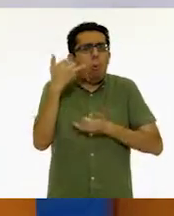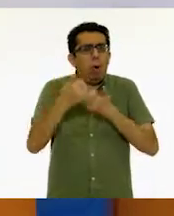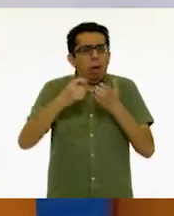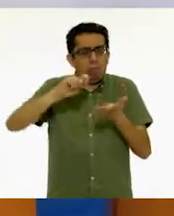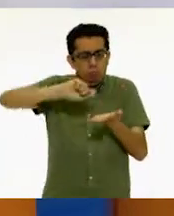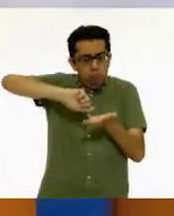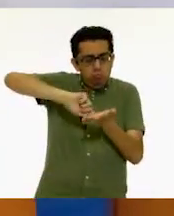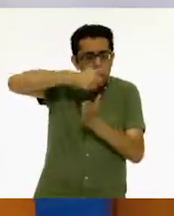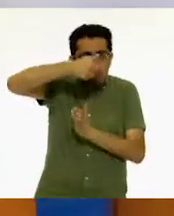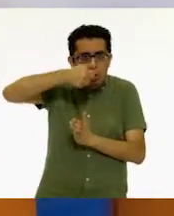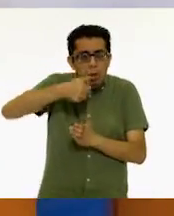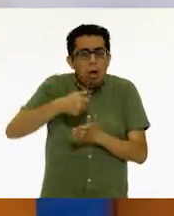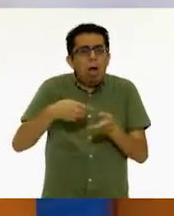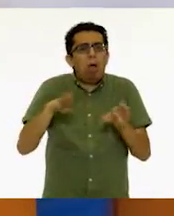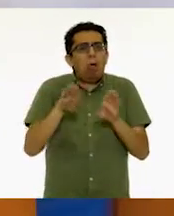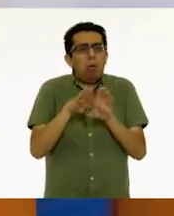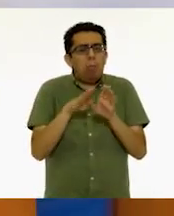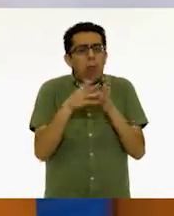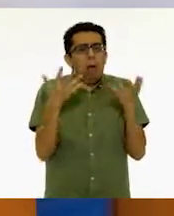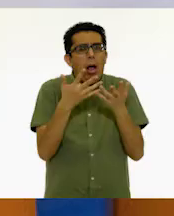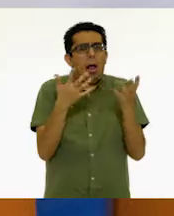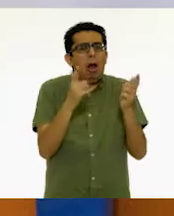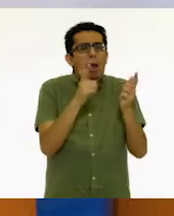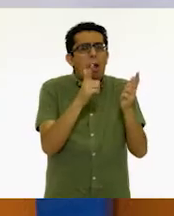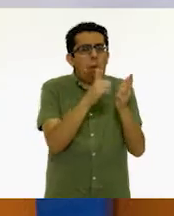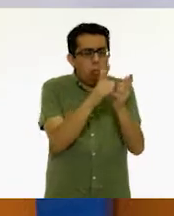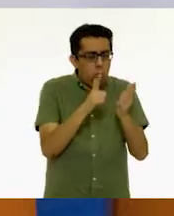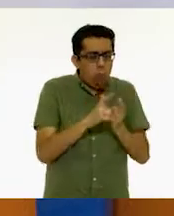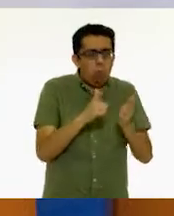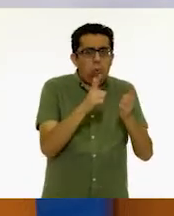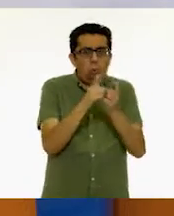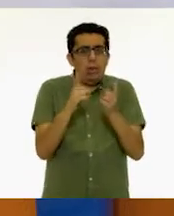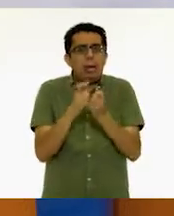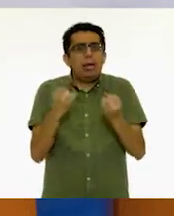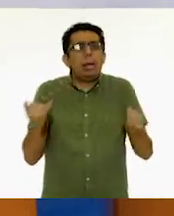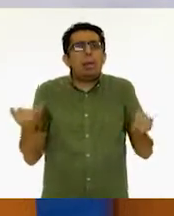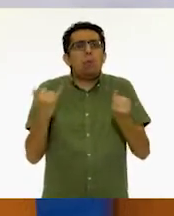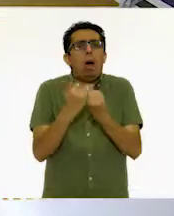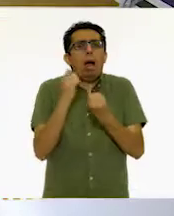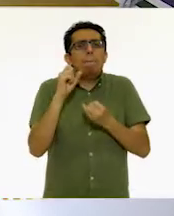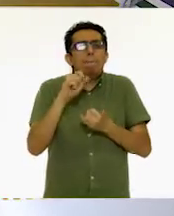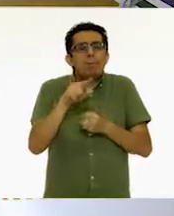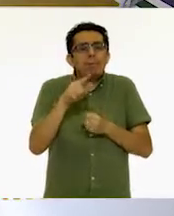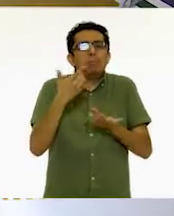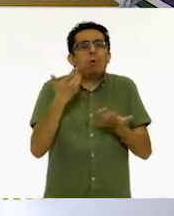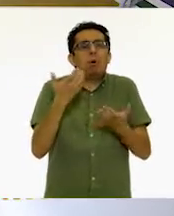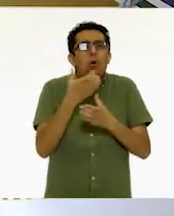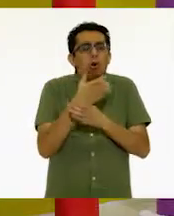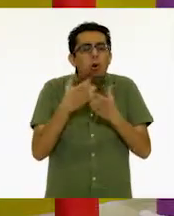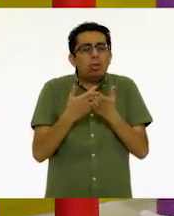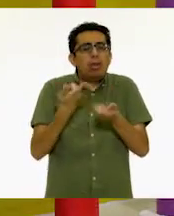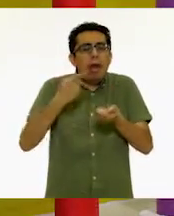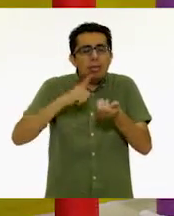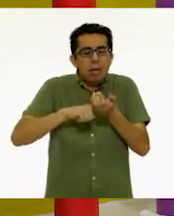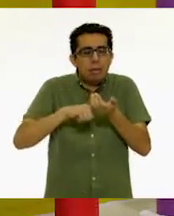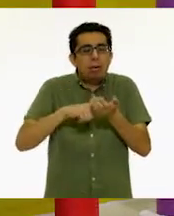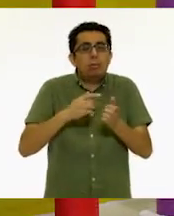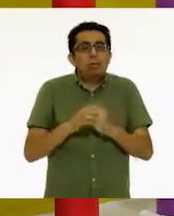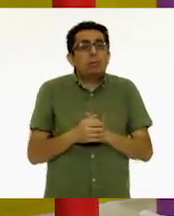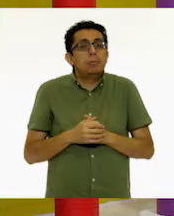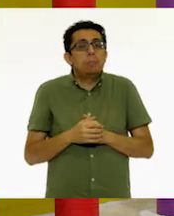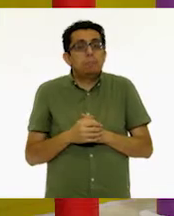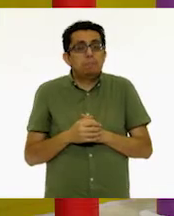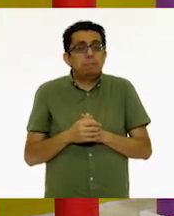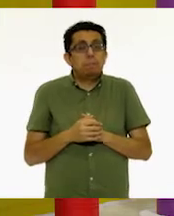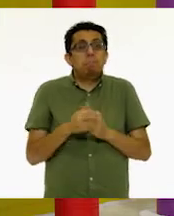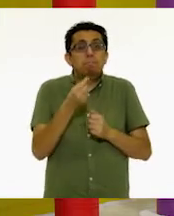pirinola, lograron tener colecciones con el mismo número de objetos. Niñas y niños, las invito y